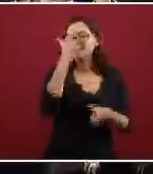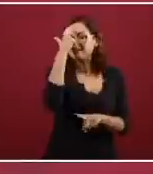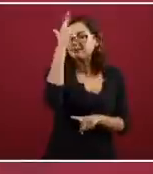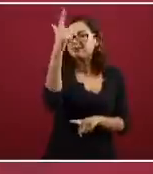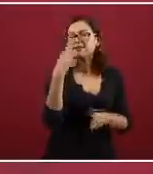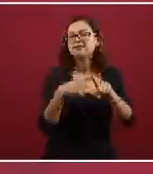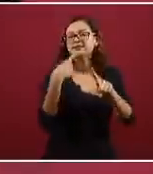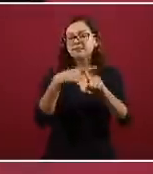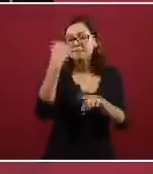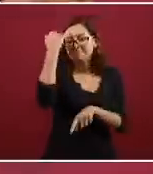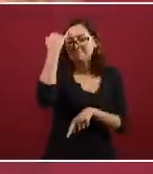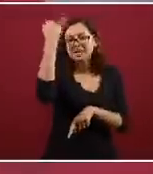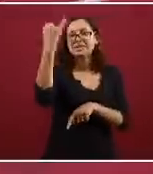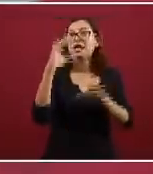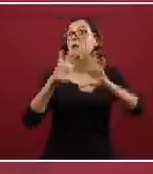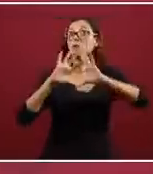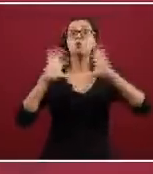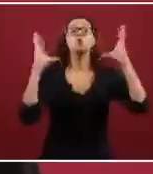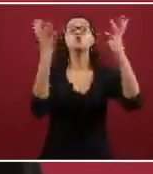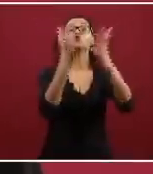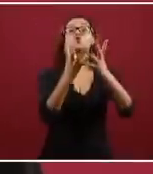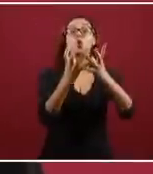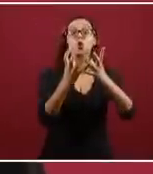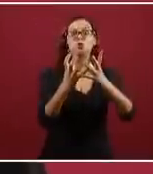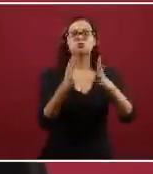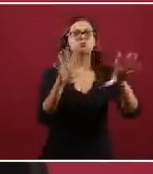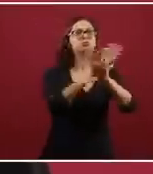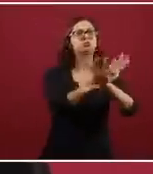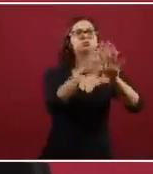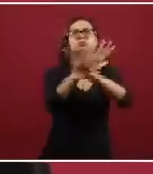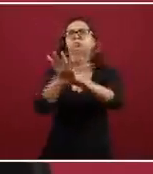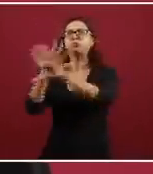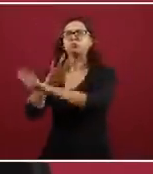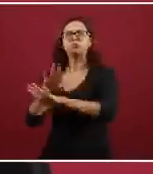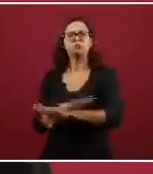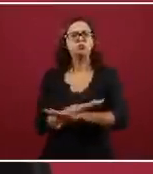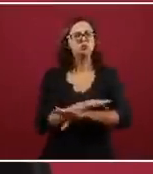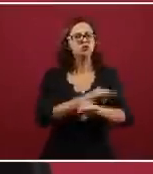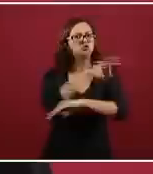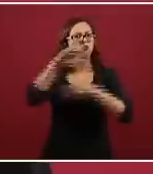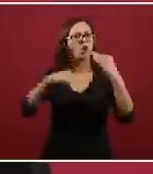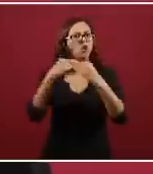¿Cómo se aplicaron en el mundo? ¿Por qué se llamaban igual?